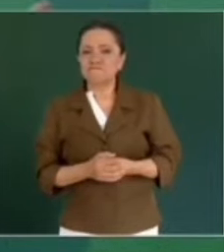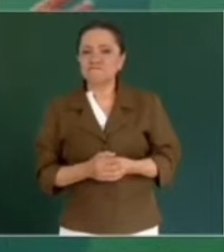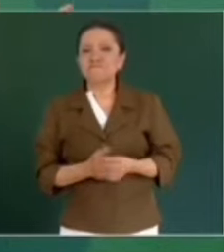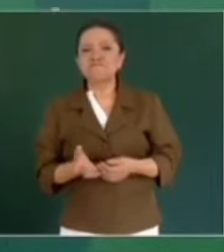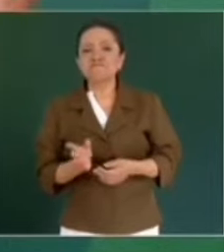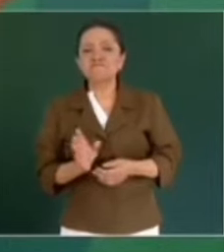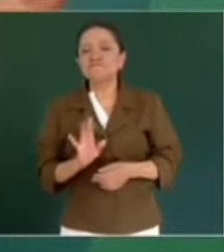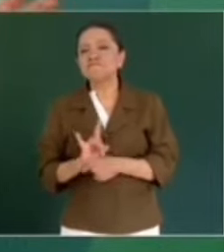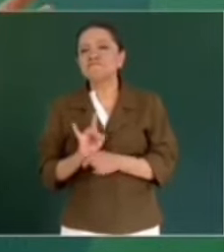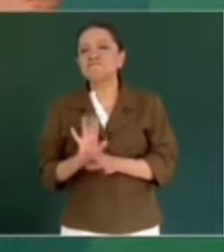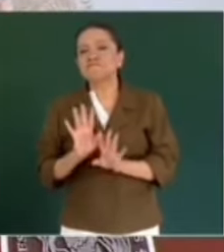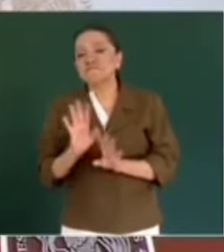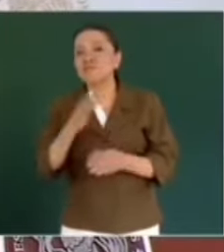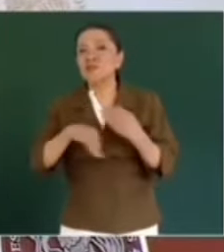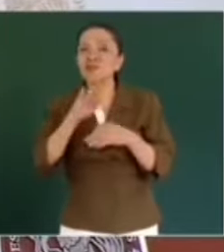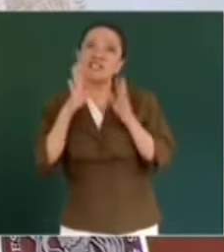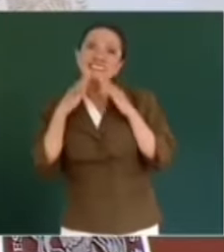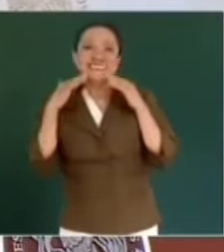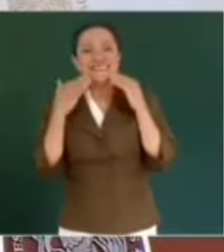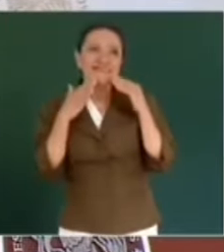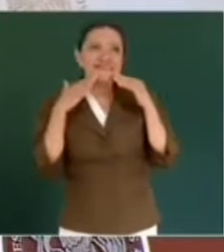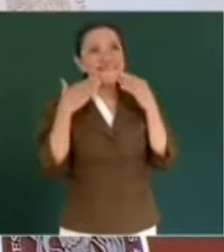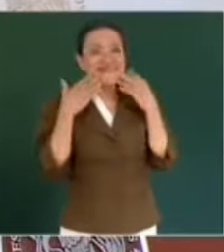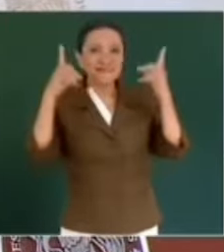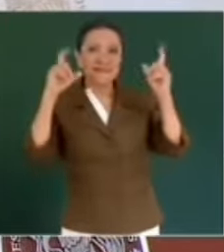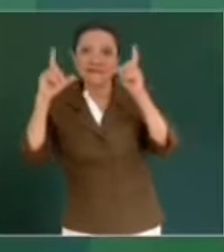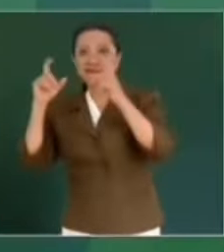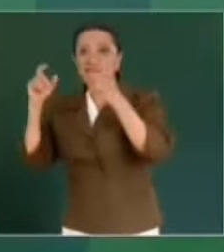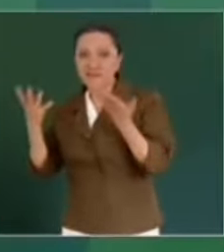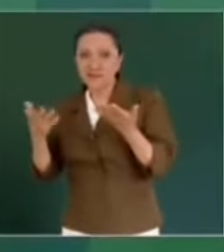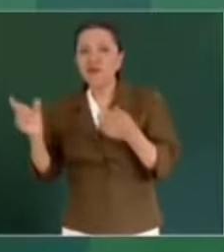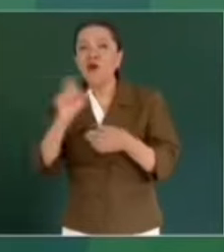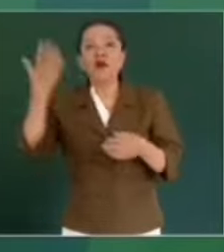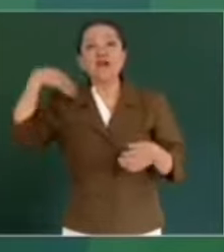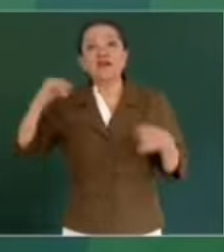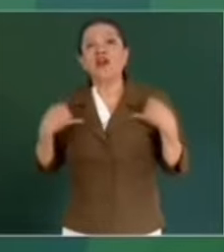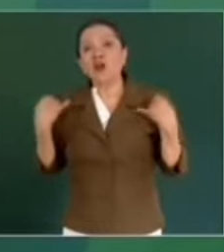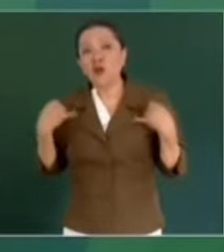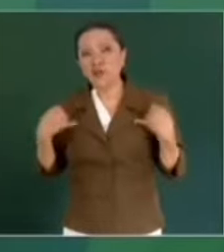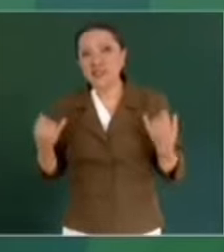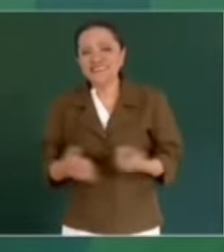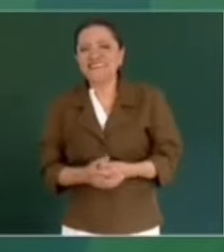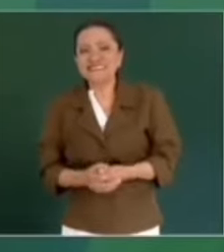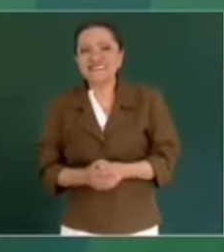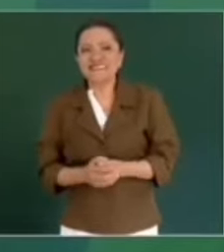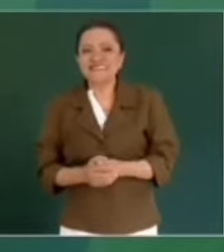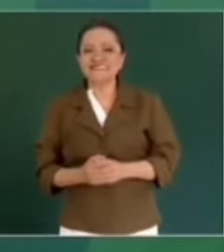sonreír y salir con fotos así de cuando estaban chamacos o chamacas.